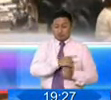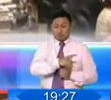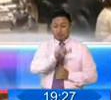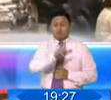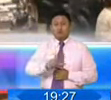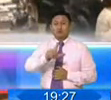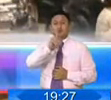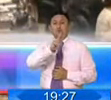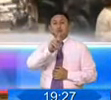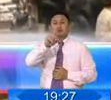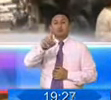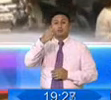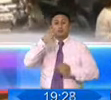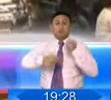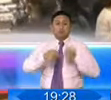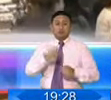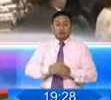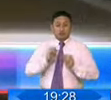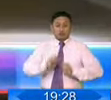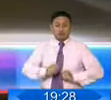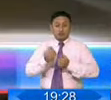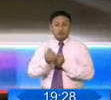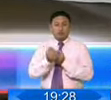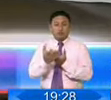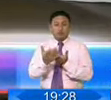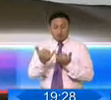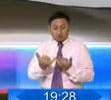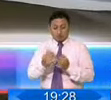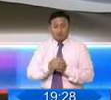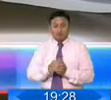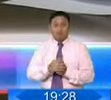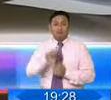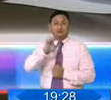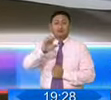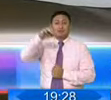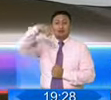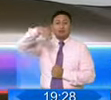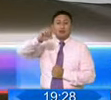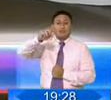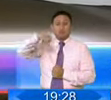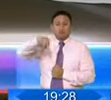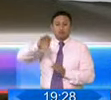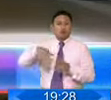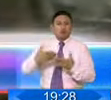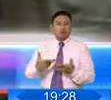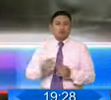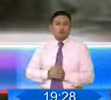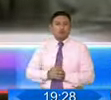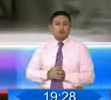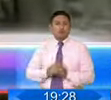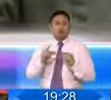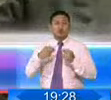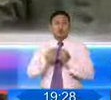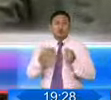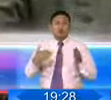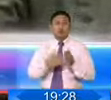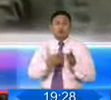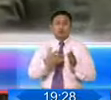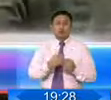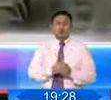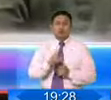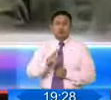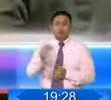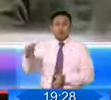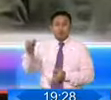lunes 21 de mayo se presentaría el informe de la actual situación del EMOP. Pese a ello, el bloque de oposición exigió la presentación de